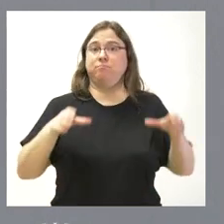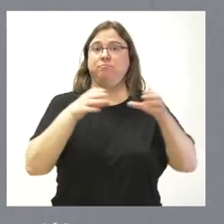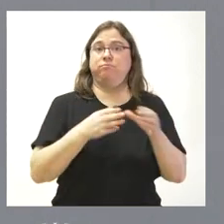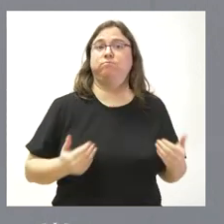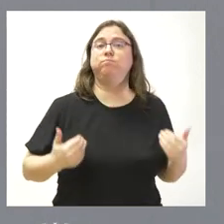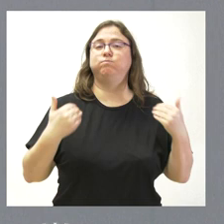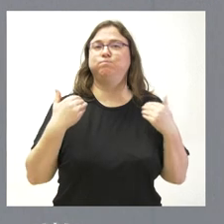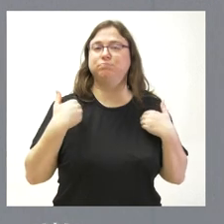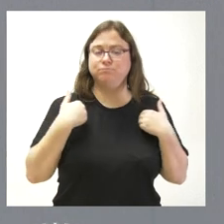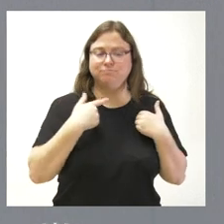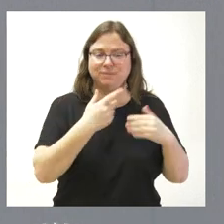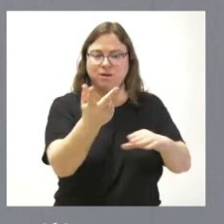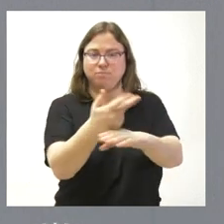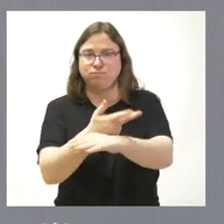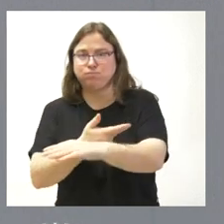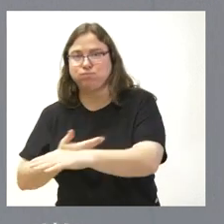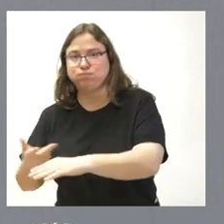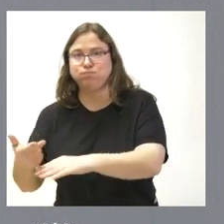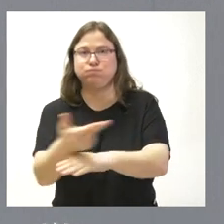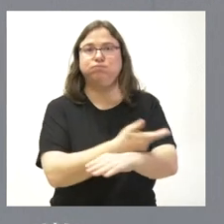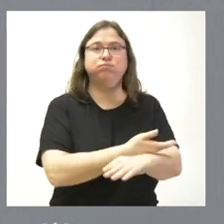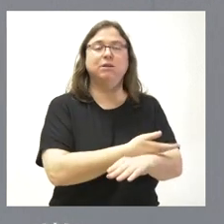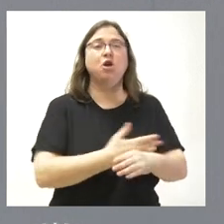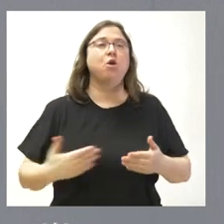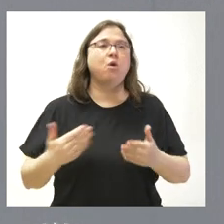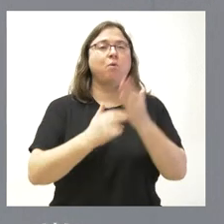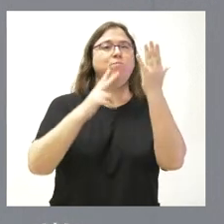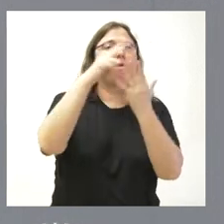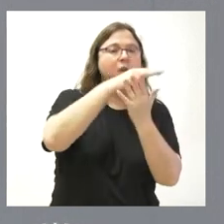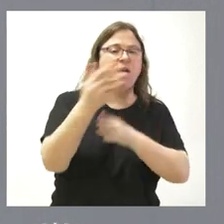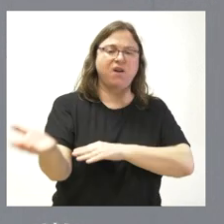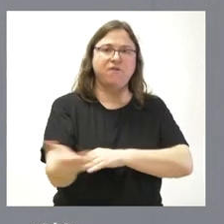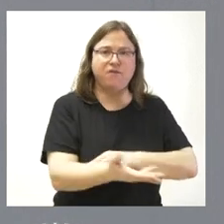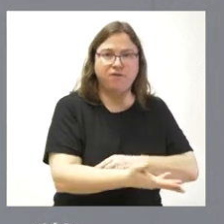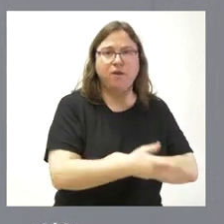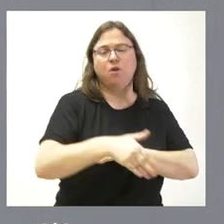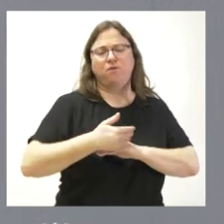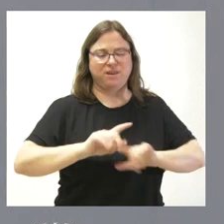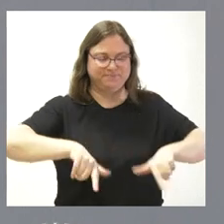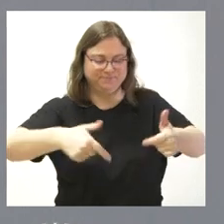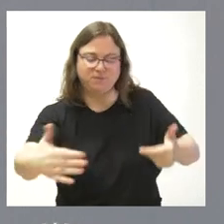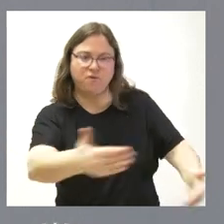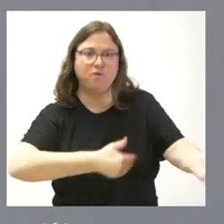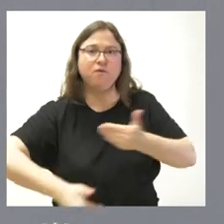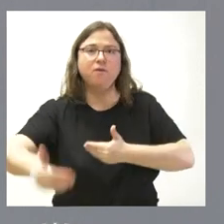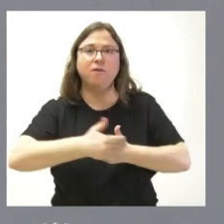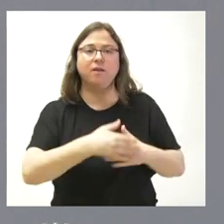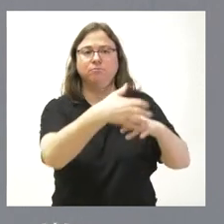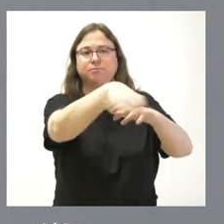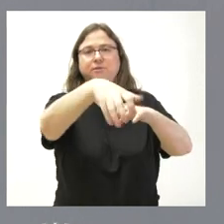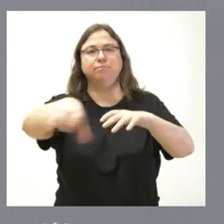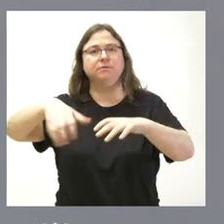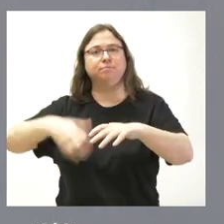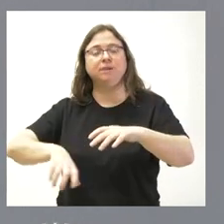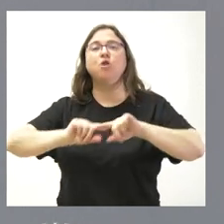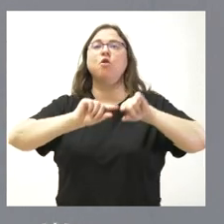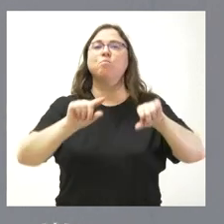estos clare cortas podas desbroces y eliminación de restos forestales tienen la distribución entre